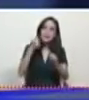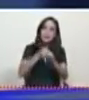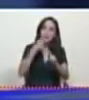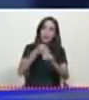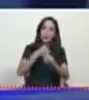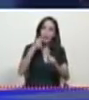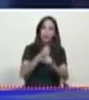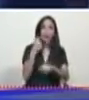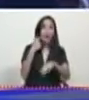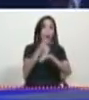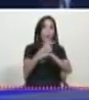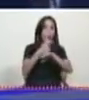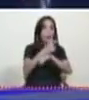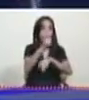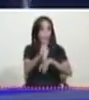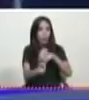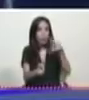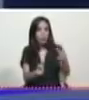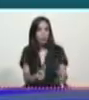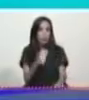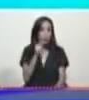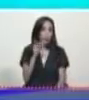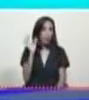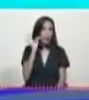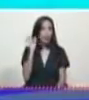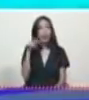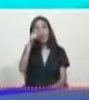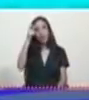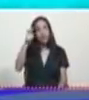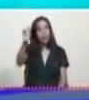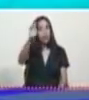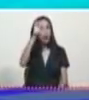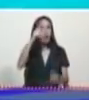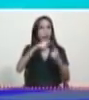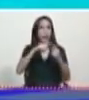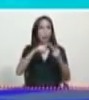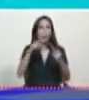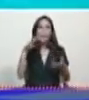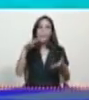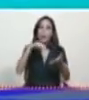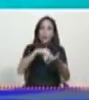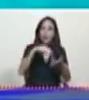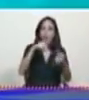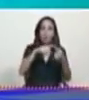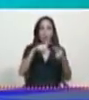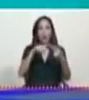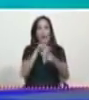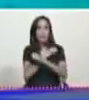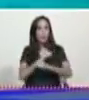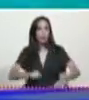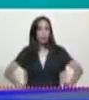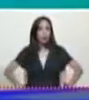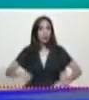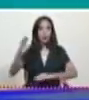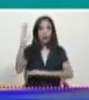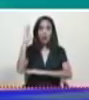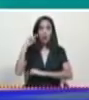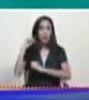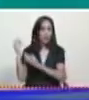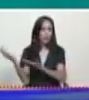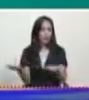gobernadores, queridos gobernadores de Guárico, Miranda, Portuguesa, Lara,